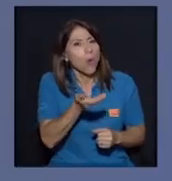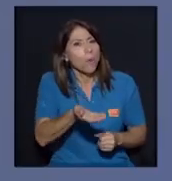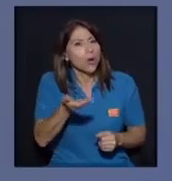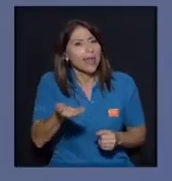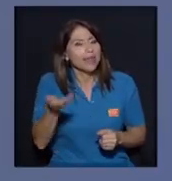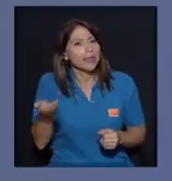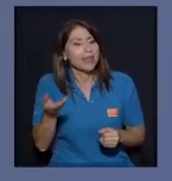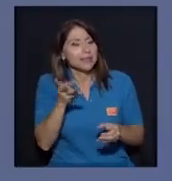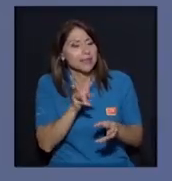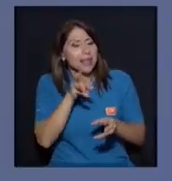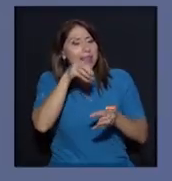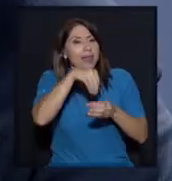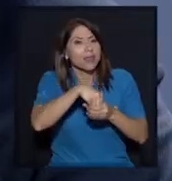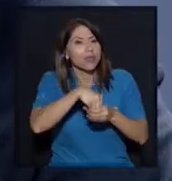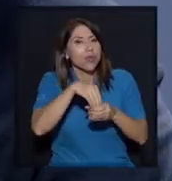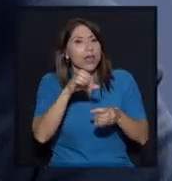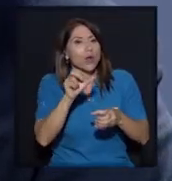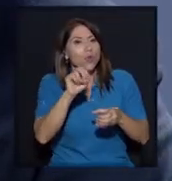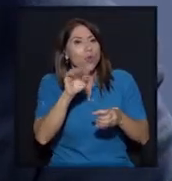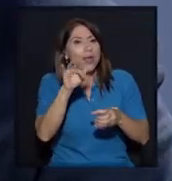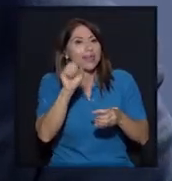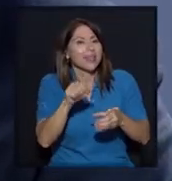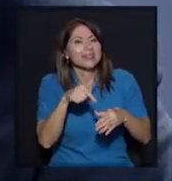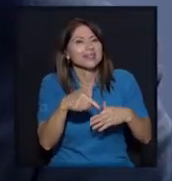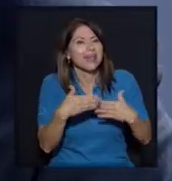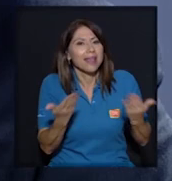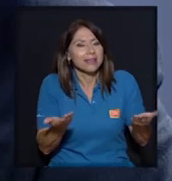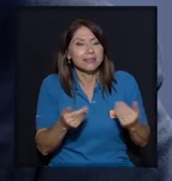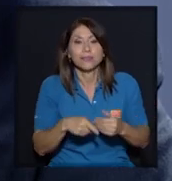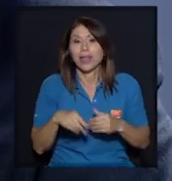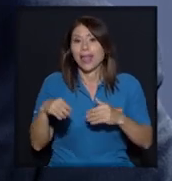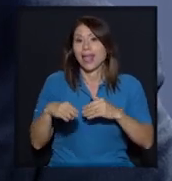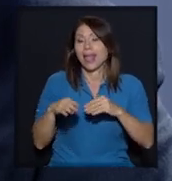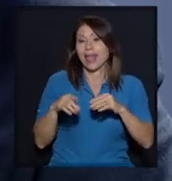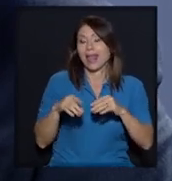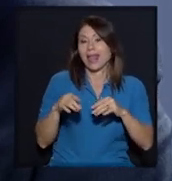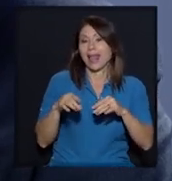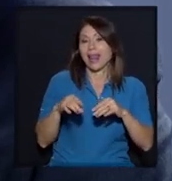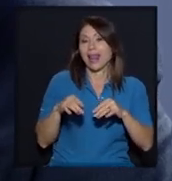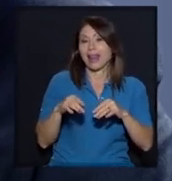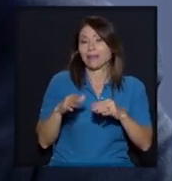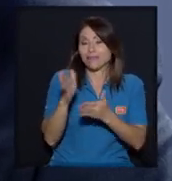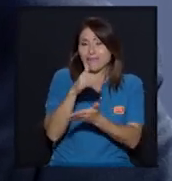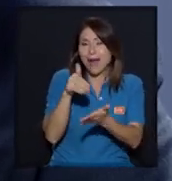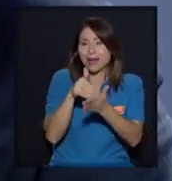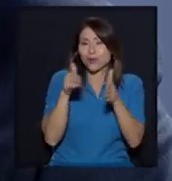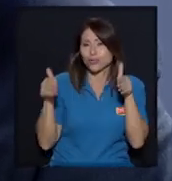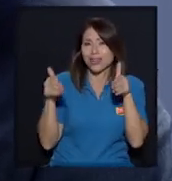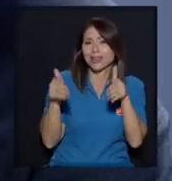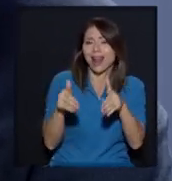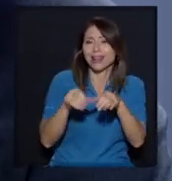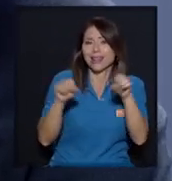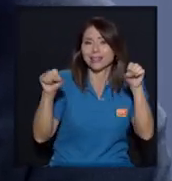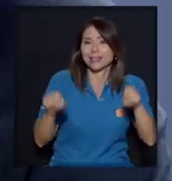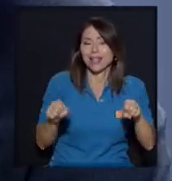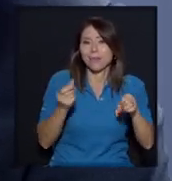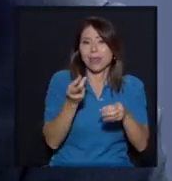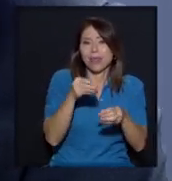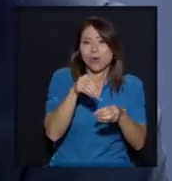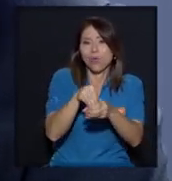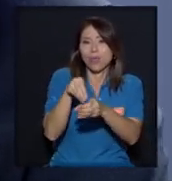de esas cuentas? Sí, el marco central del sistema de cuentas que publicamos nosotros